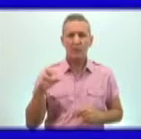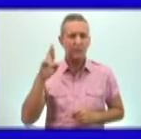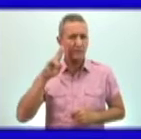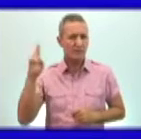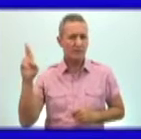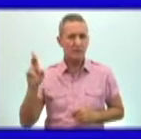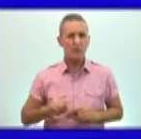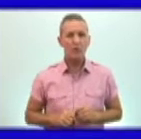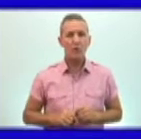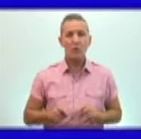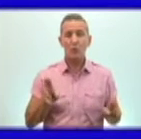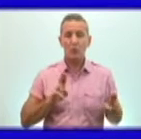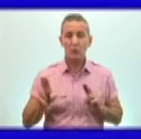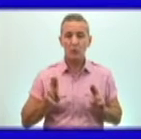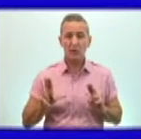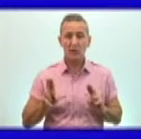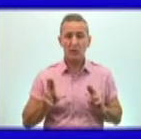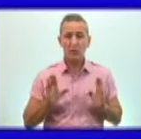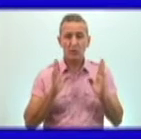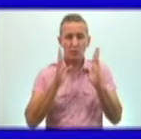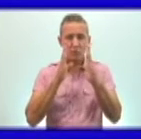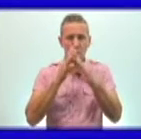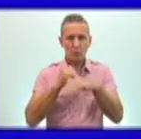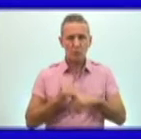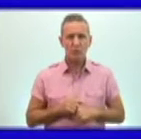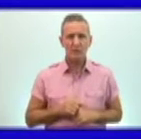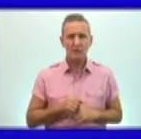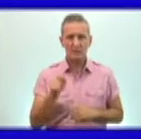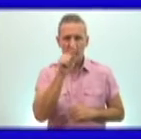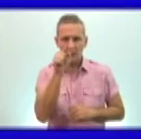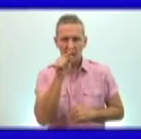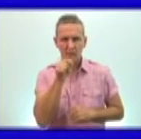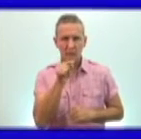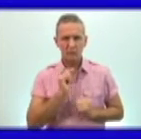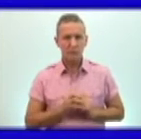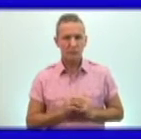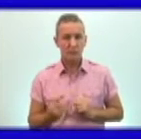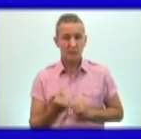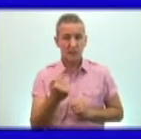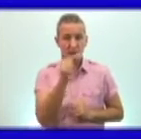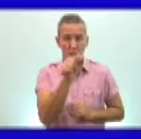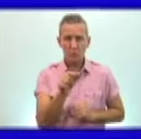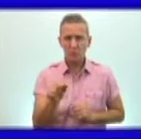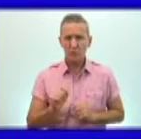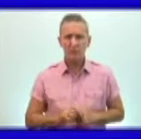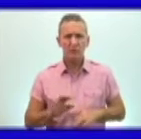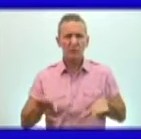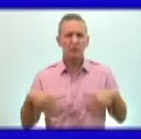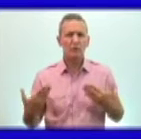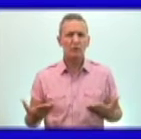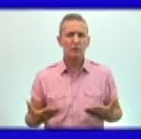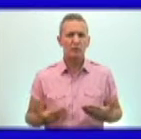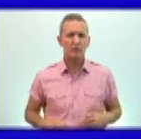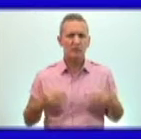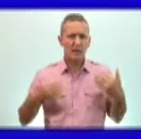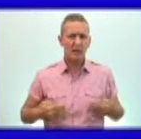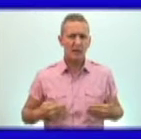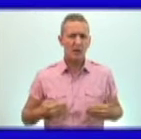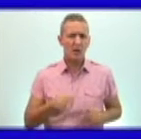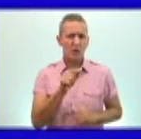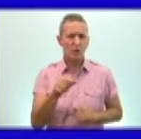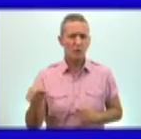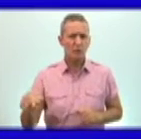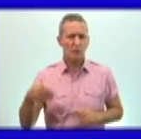están de acuerdo con la revolución. Por eso hay una interrogante de una persona que dice, ¿dónde están los derechos humanos en Cuba?